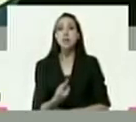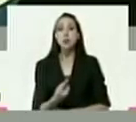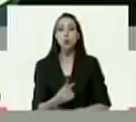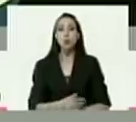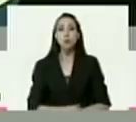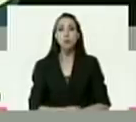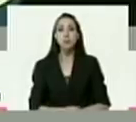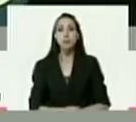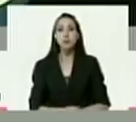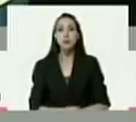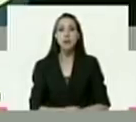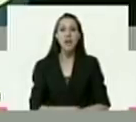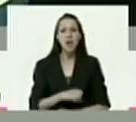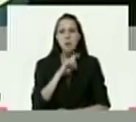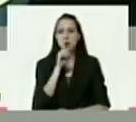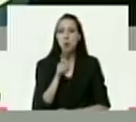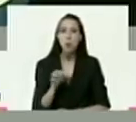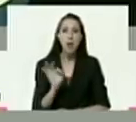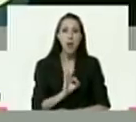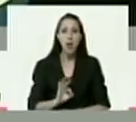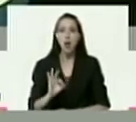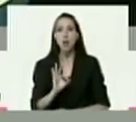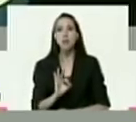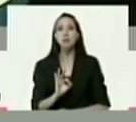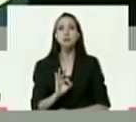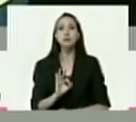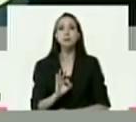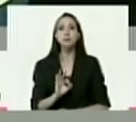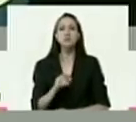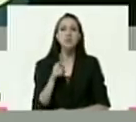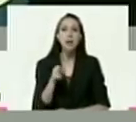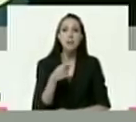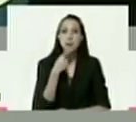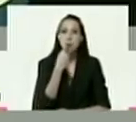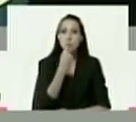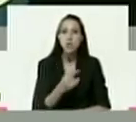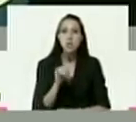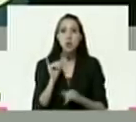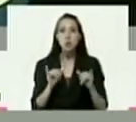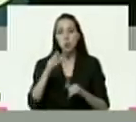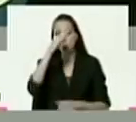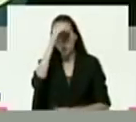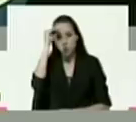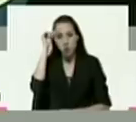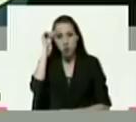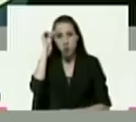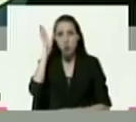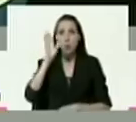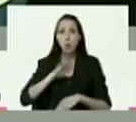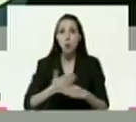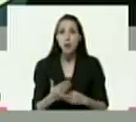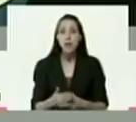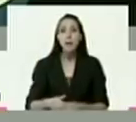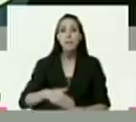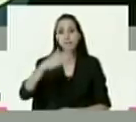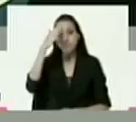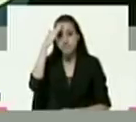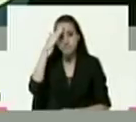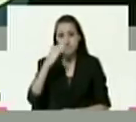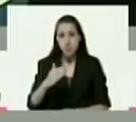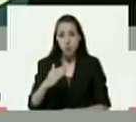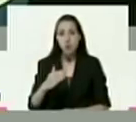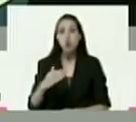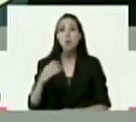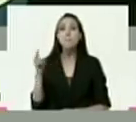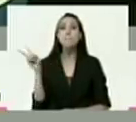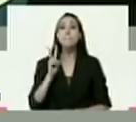le preguntara, que en el caso de Venezuela no descartaba una operación militar, que en el